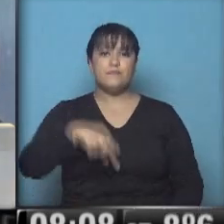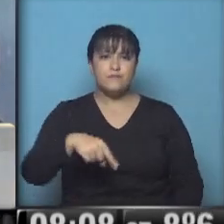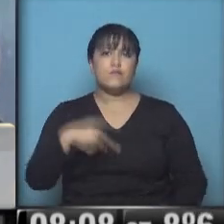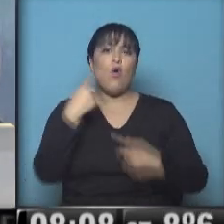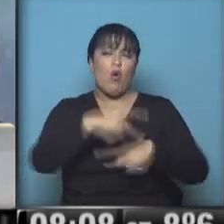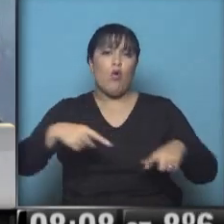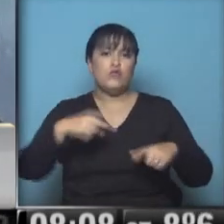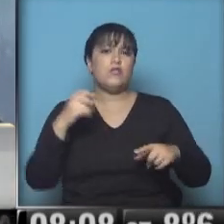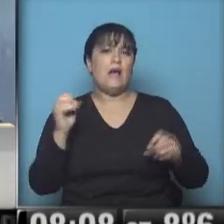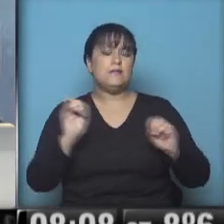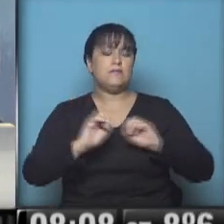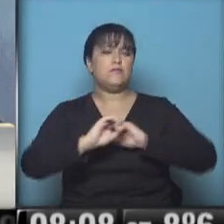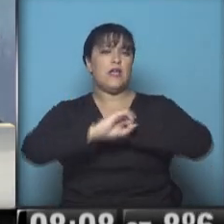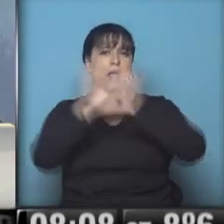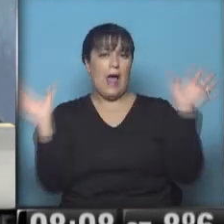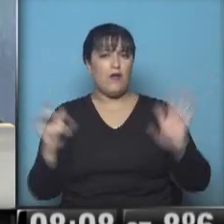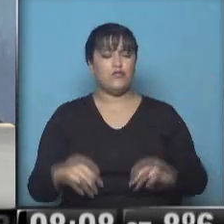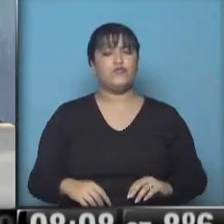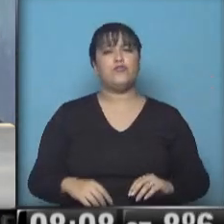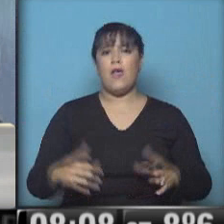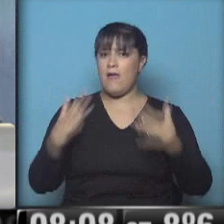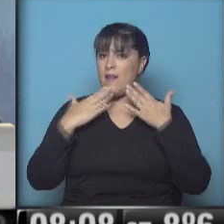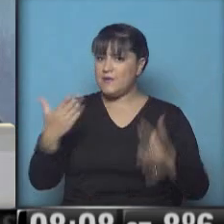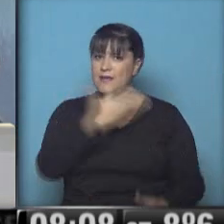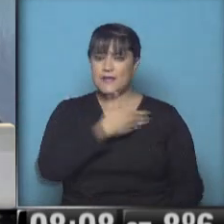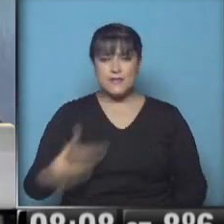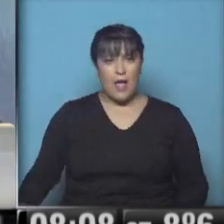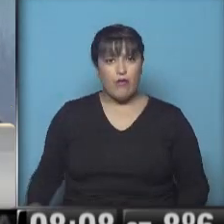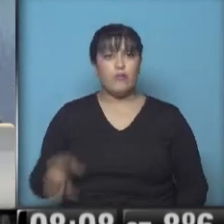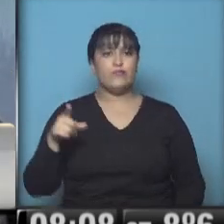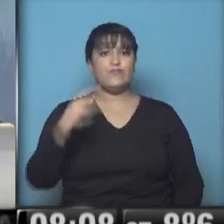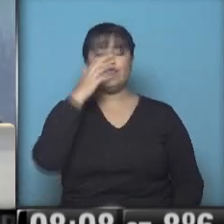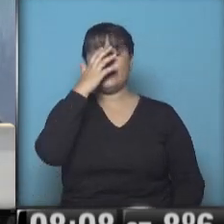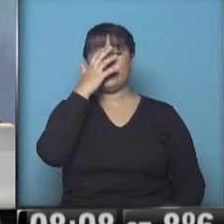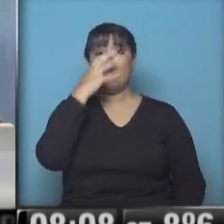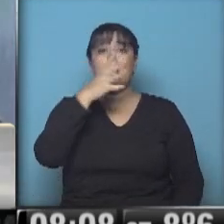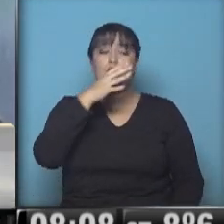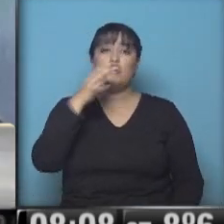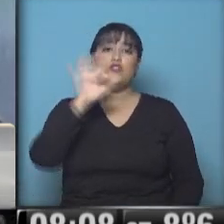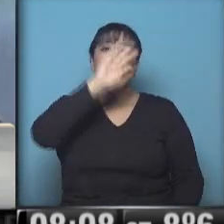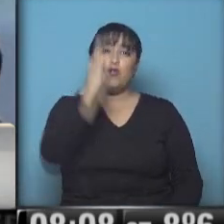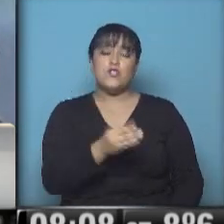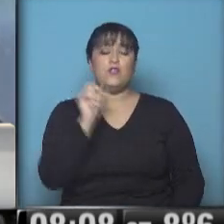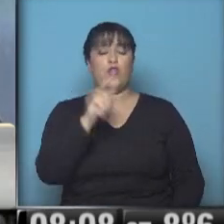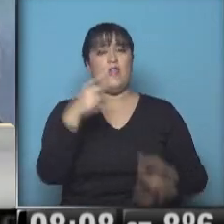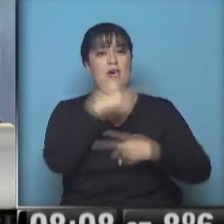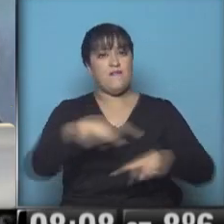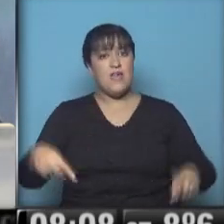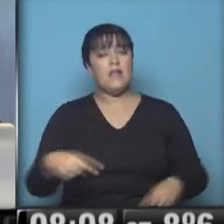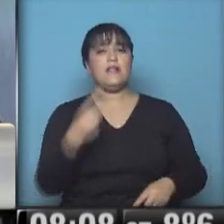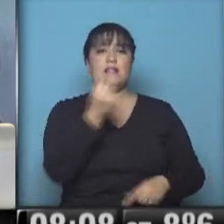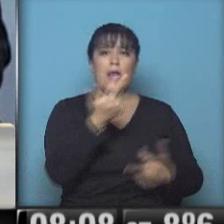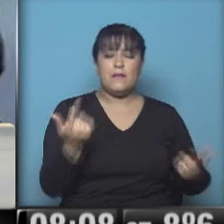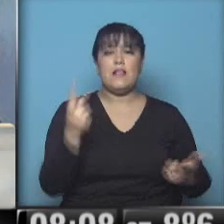muy claros por parte de el estado desde el reino del 14 por para los bienes de capital hasta estrategias de